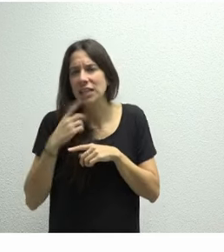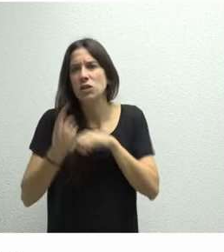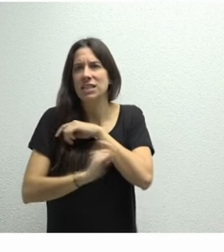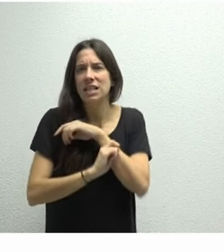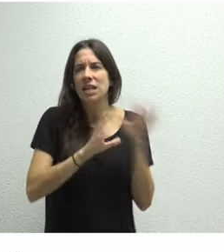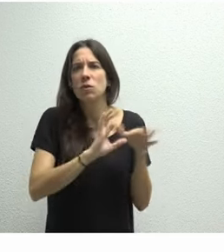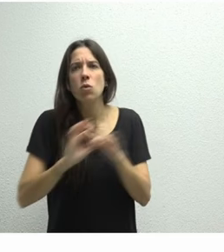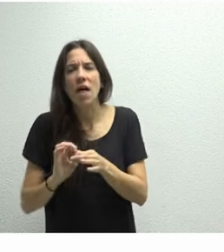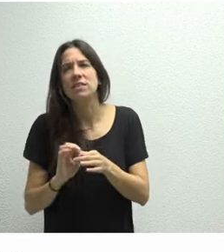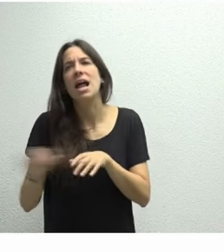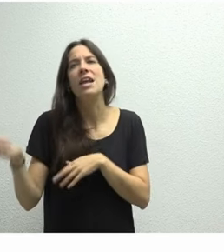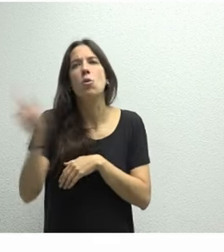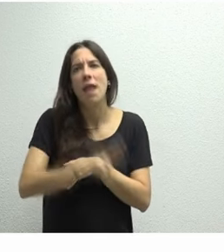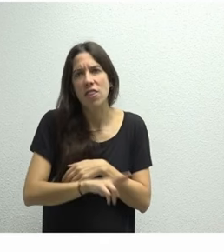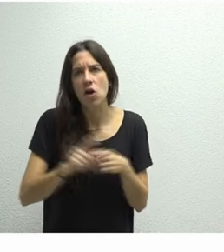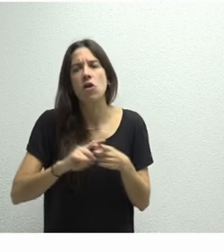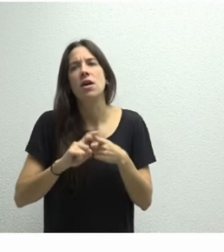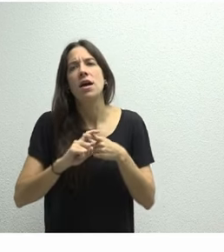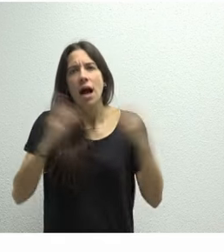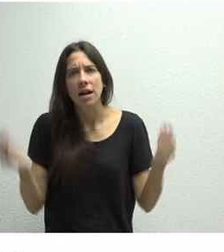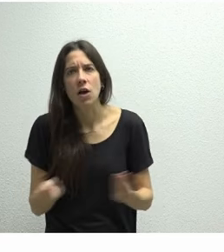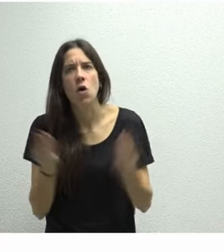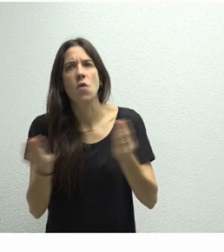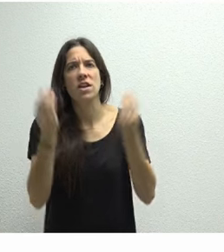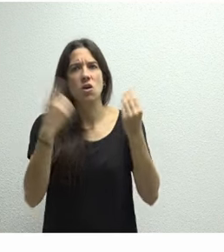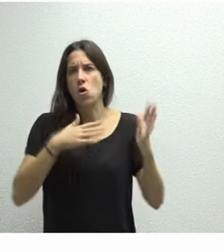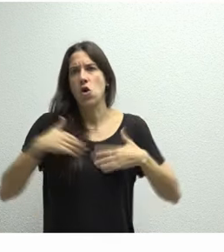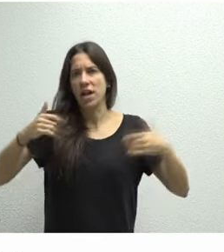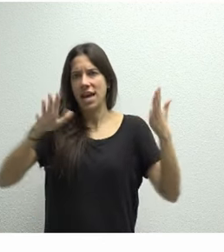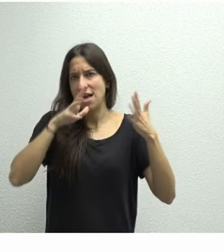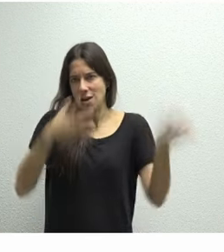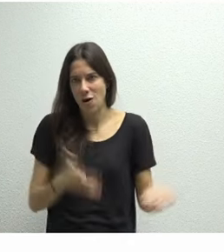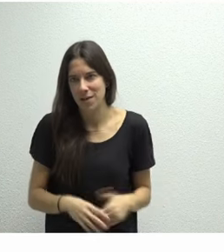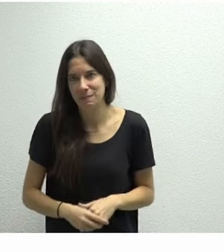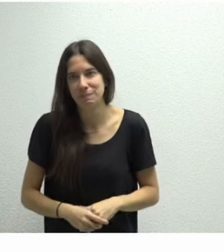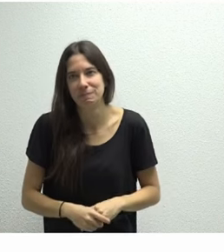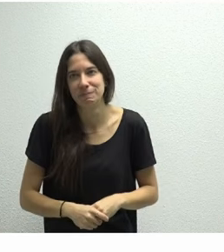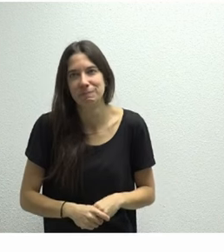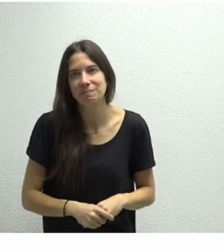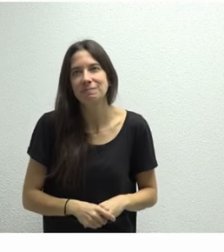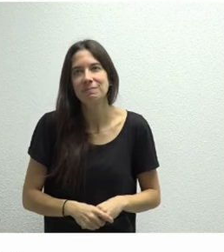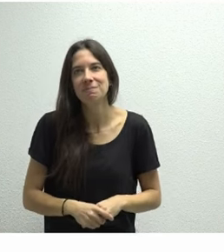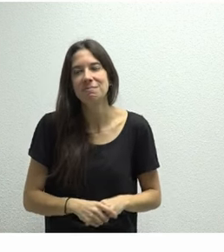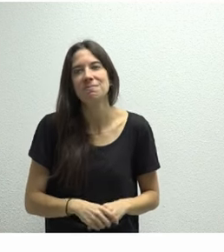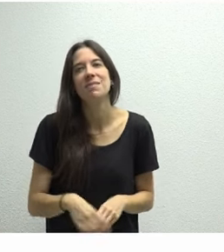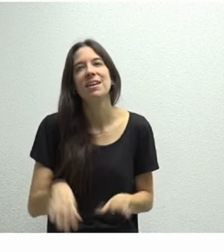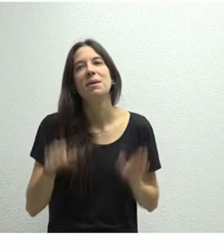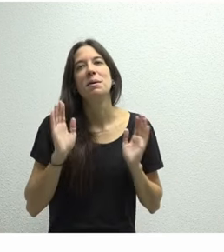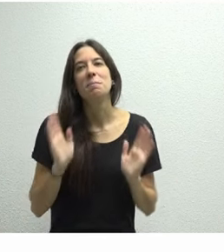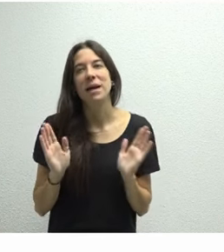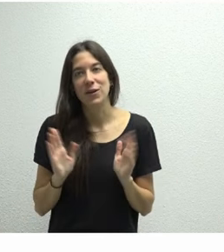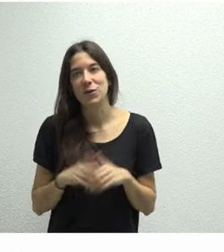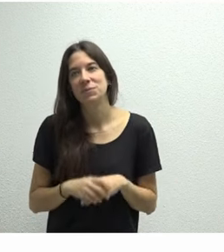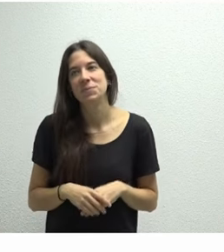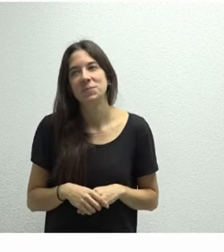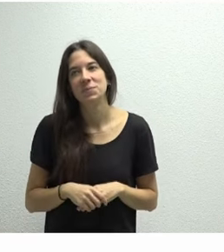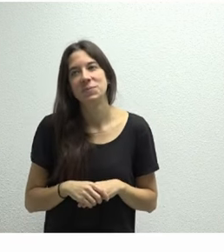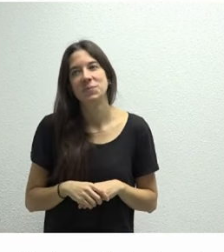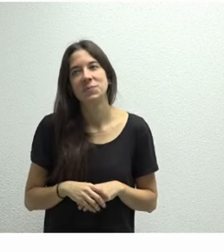a la recuperación a recovery o a lo que queráis ahora no pero